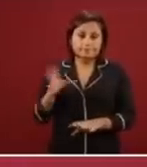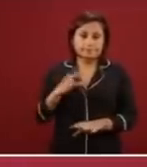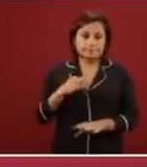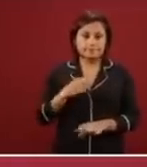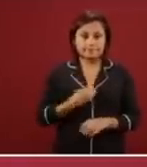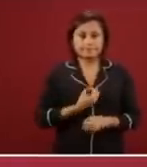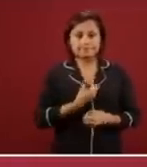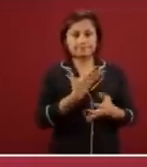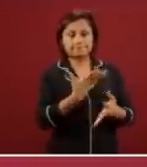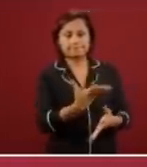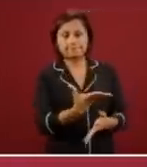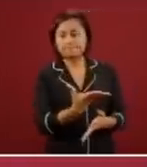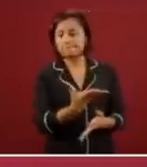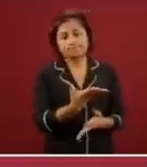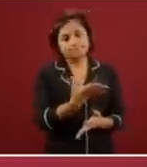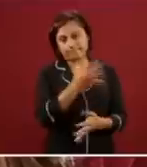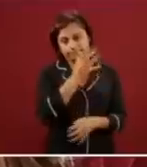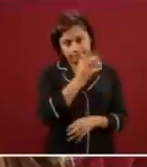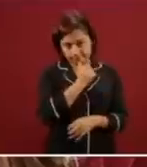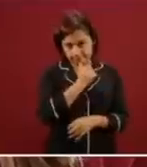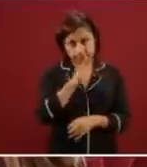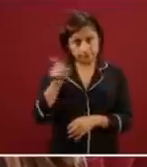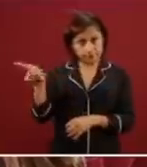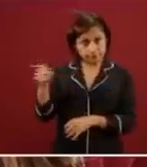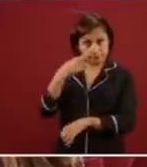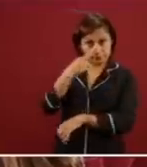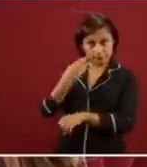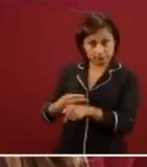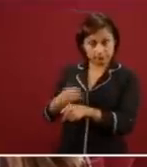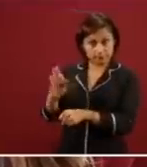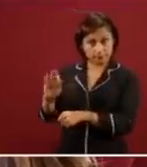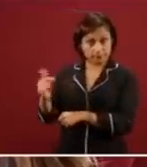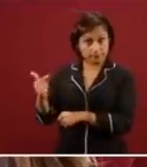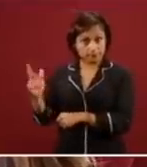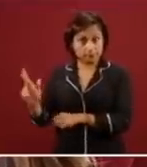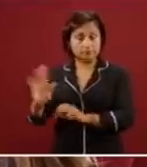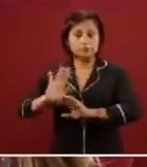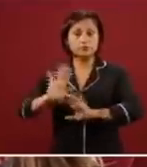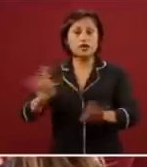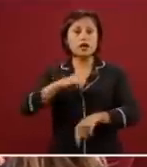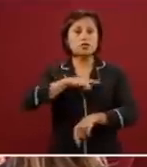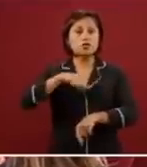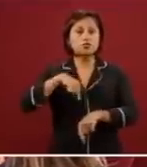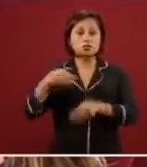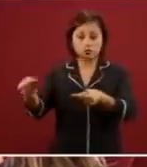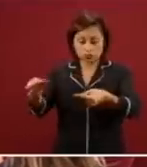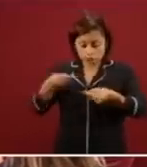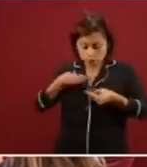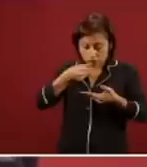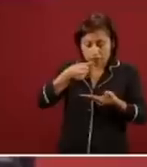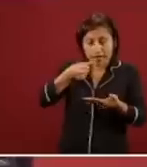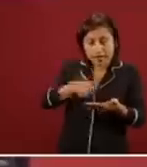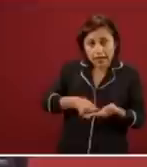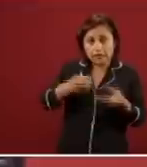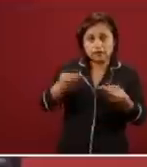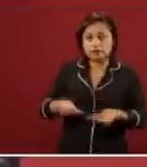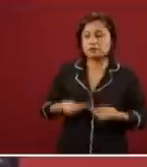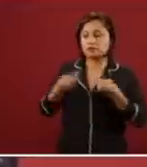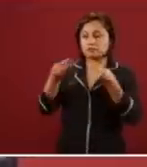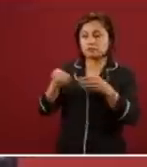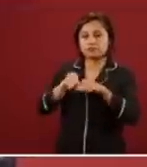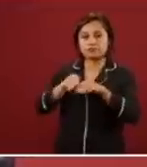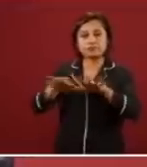corresponde. Ya dimos a conocer la carta, que esto es lo que motivó